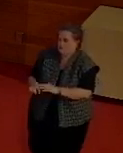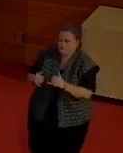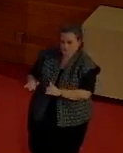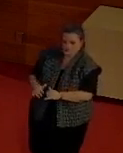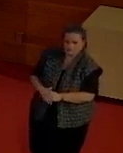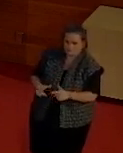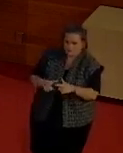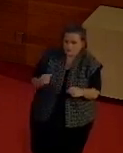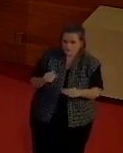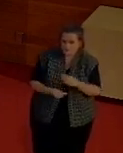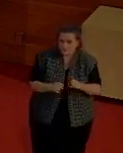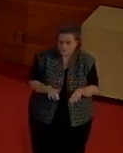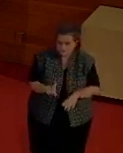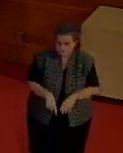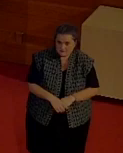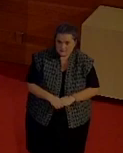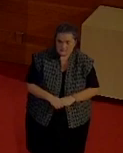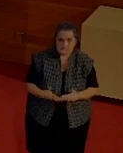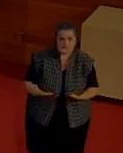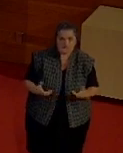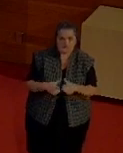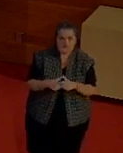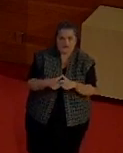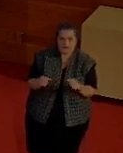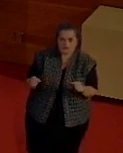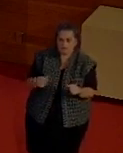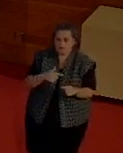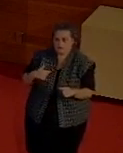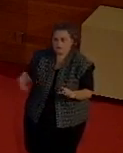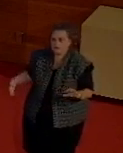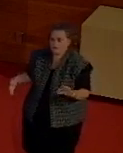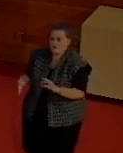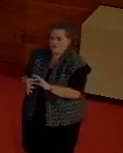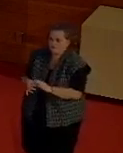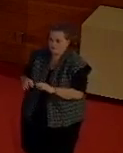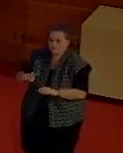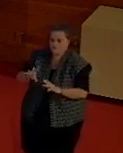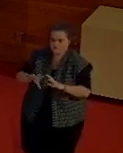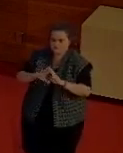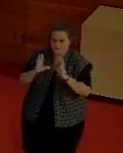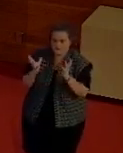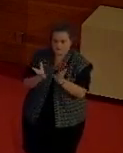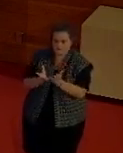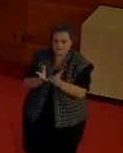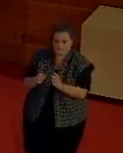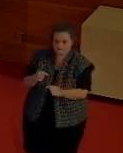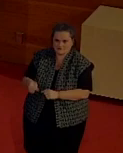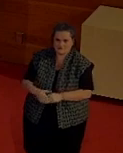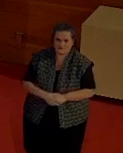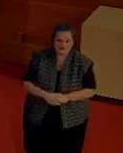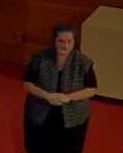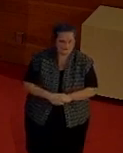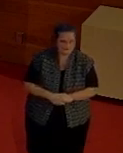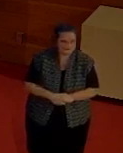momento también que que lo que pasa que Japón era Aliado de China después de la Segunda Guerra Mundial no entonces pero no